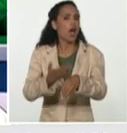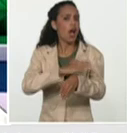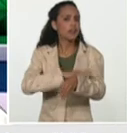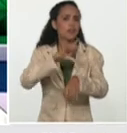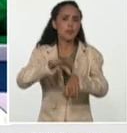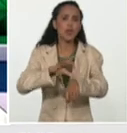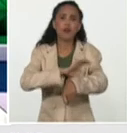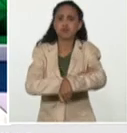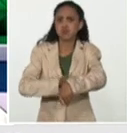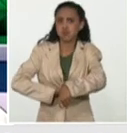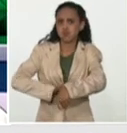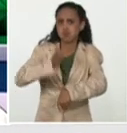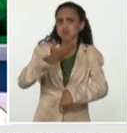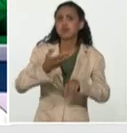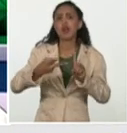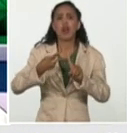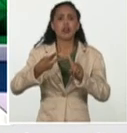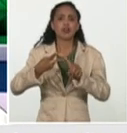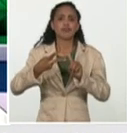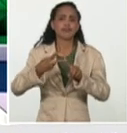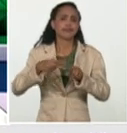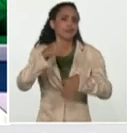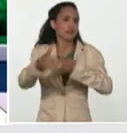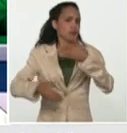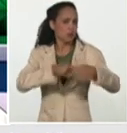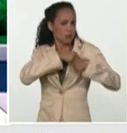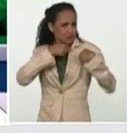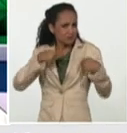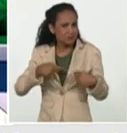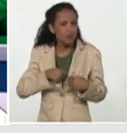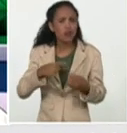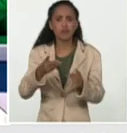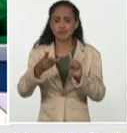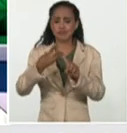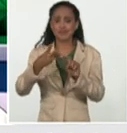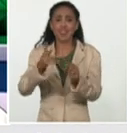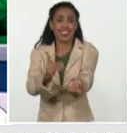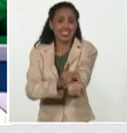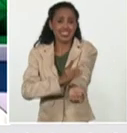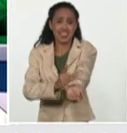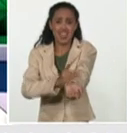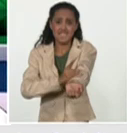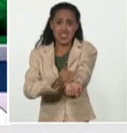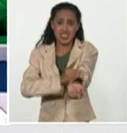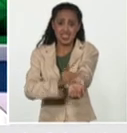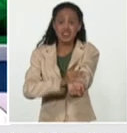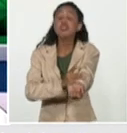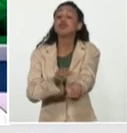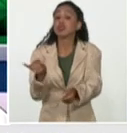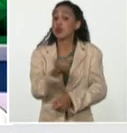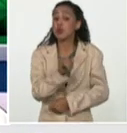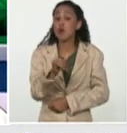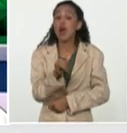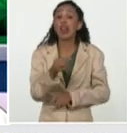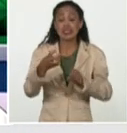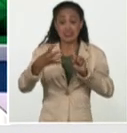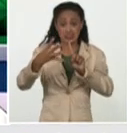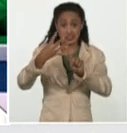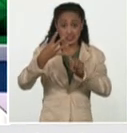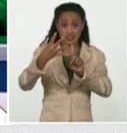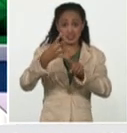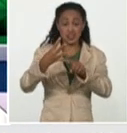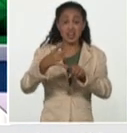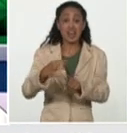hipertensión arterial, cardiopatía isquémica, diabetes mellitus y un cáncer del colon del cual había